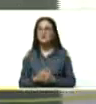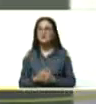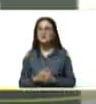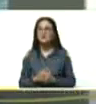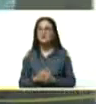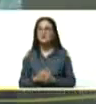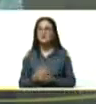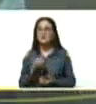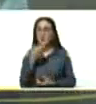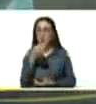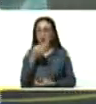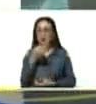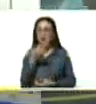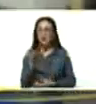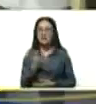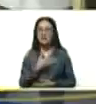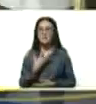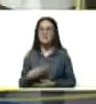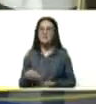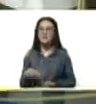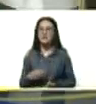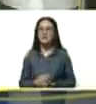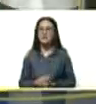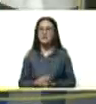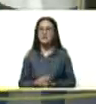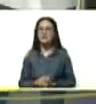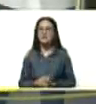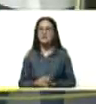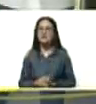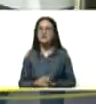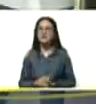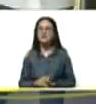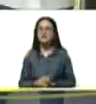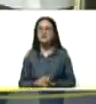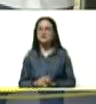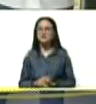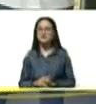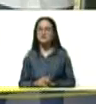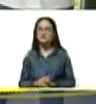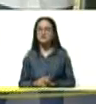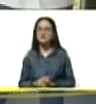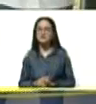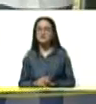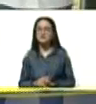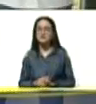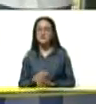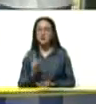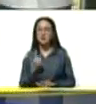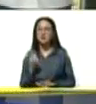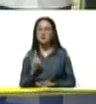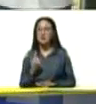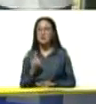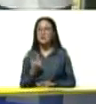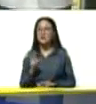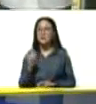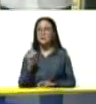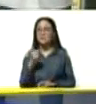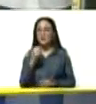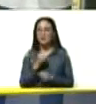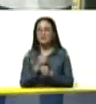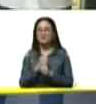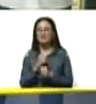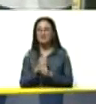Sí, buenas tardes, presidente. No solamente todo esta cantidad o primera etapa de labores que